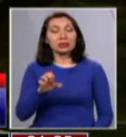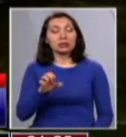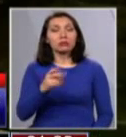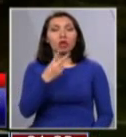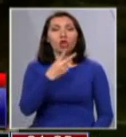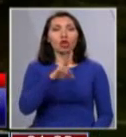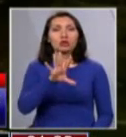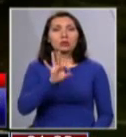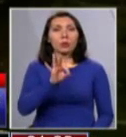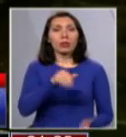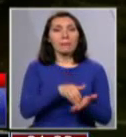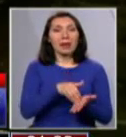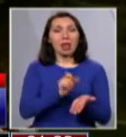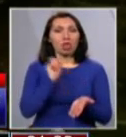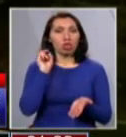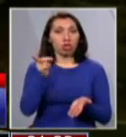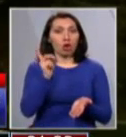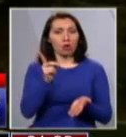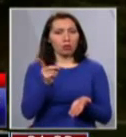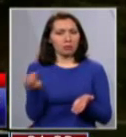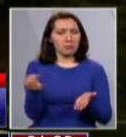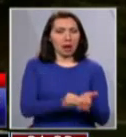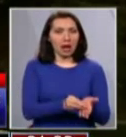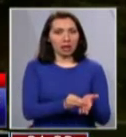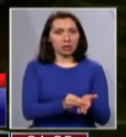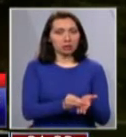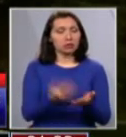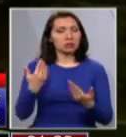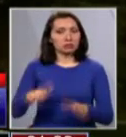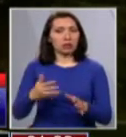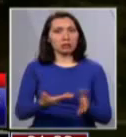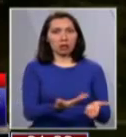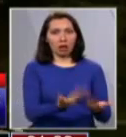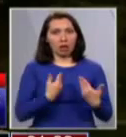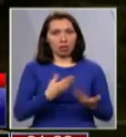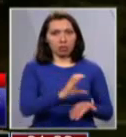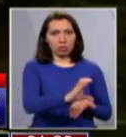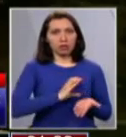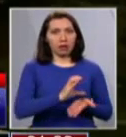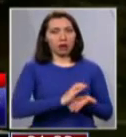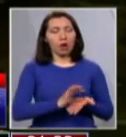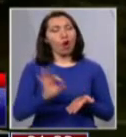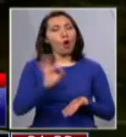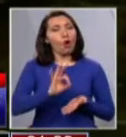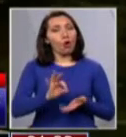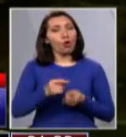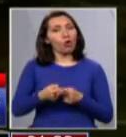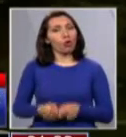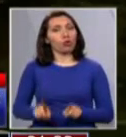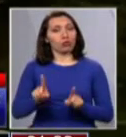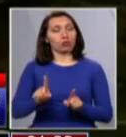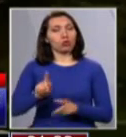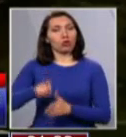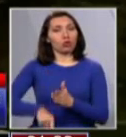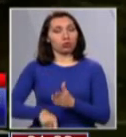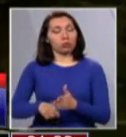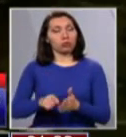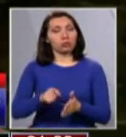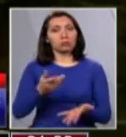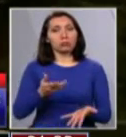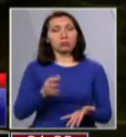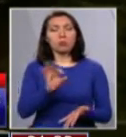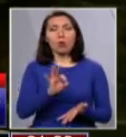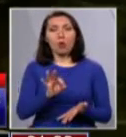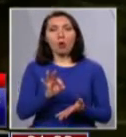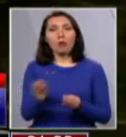250.000 dólares son extras a lo que ya nos dan o s o al contrato que ya tenemos no es cierto